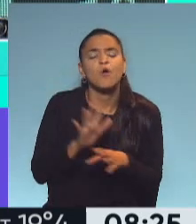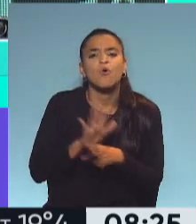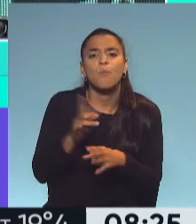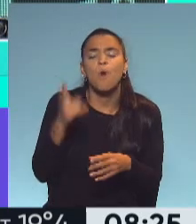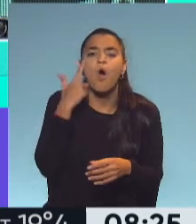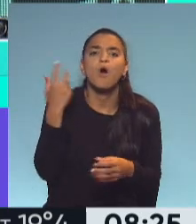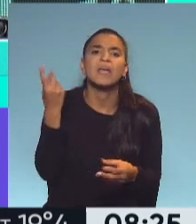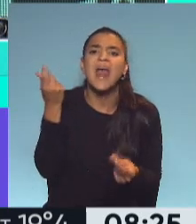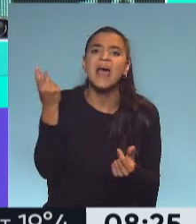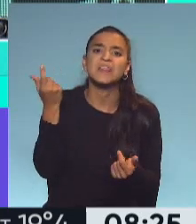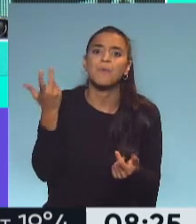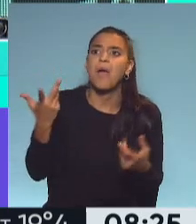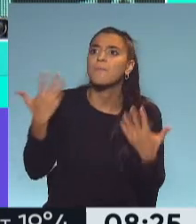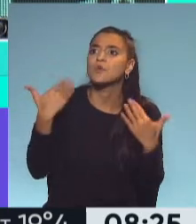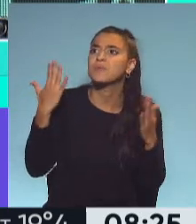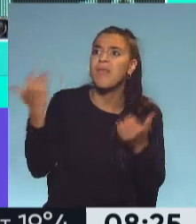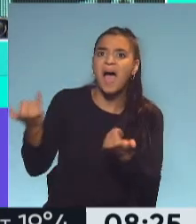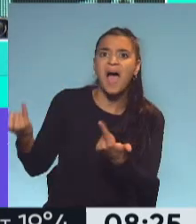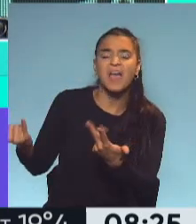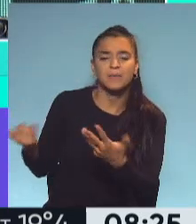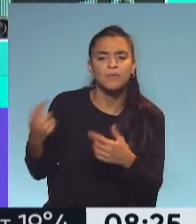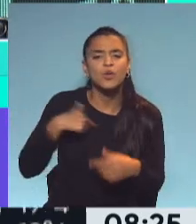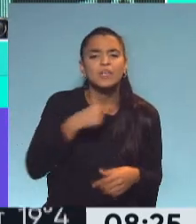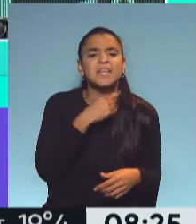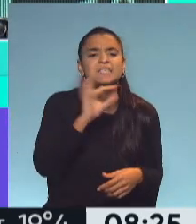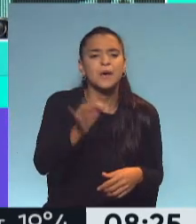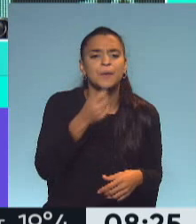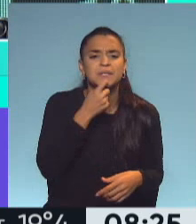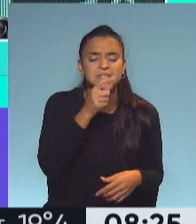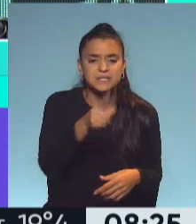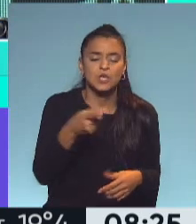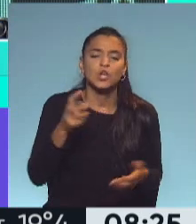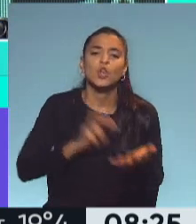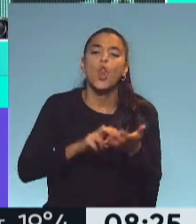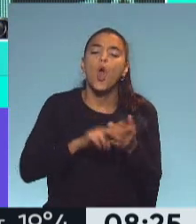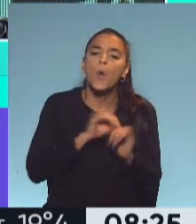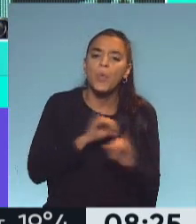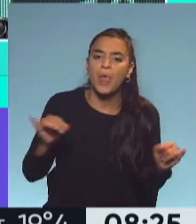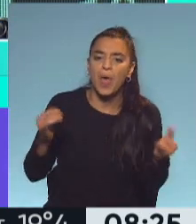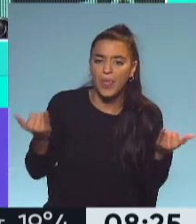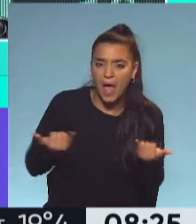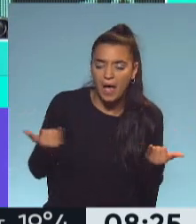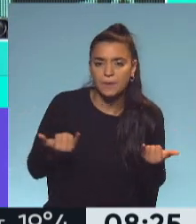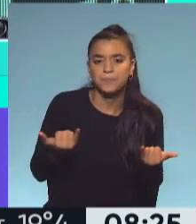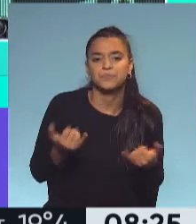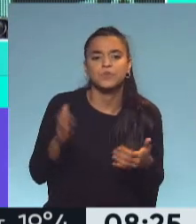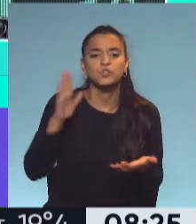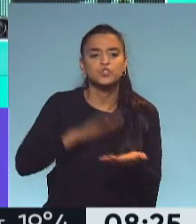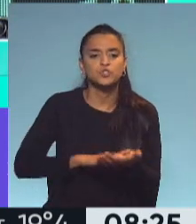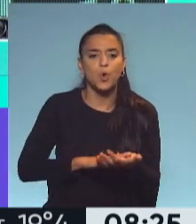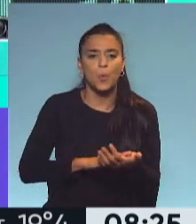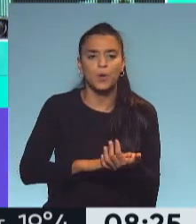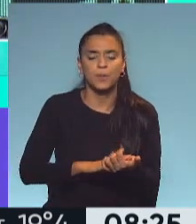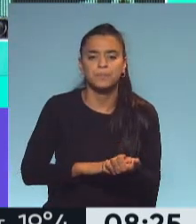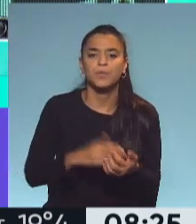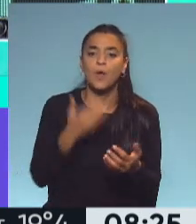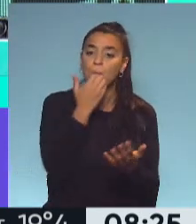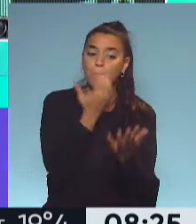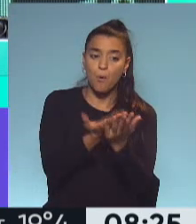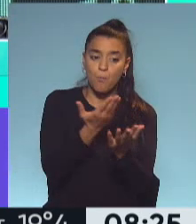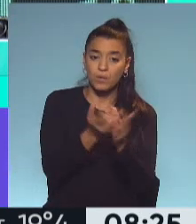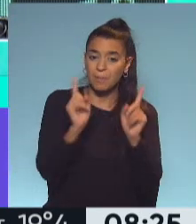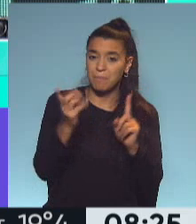creatividad dentro de las posibilidades que existen. Pero quería saber si hubo novedades. No hubo novedades, Nicolini, sobre esa propuesta que había